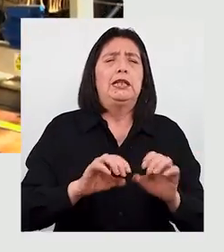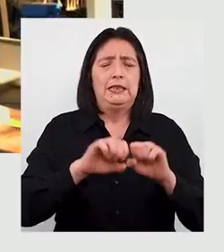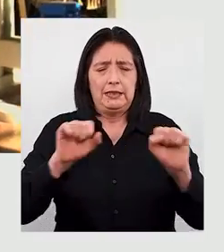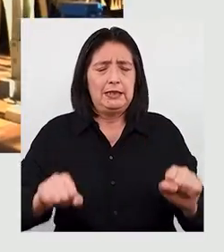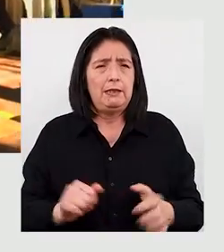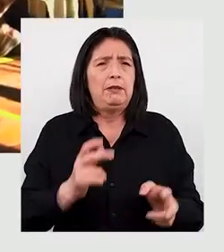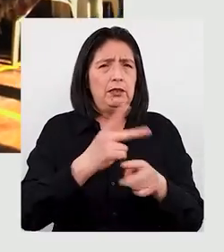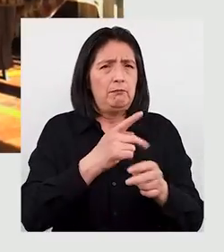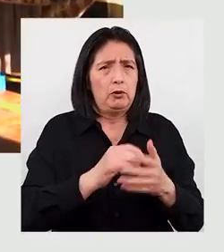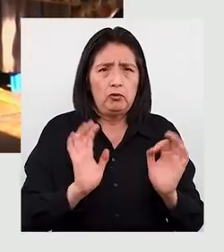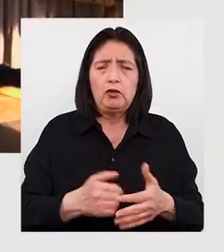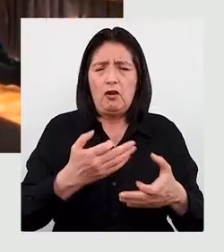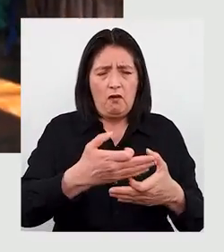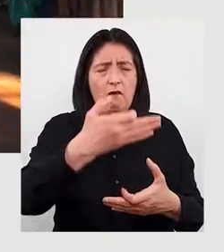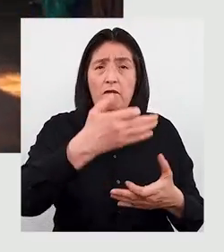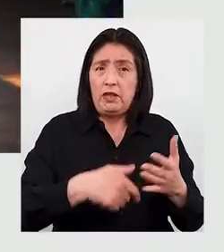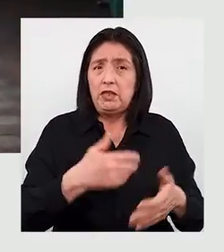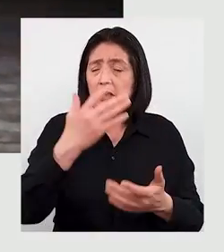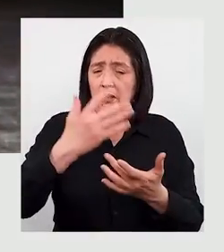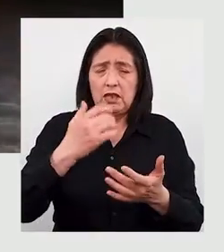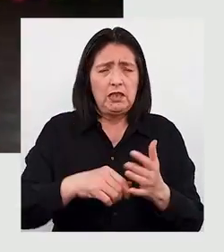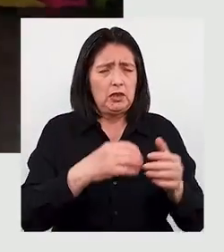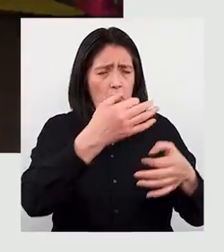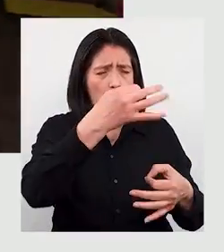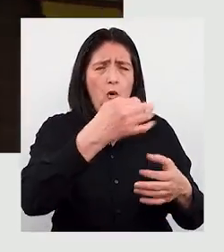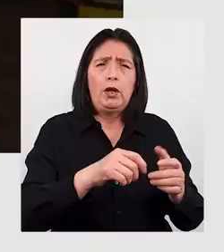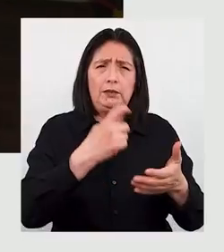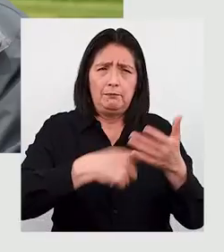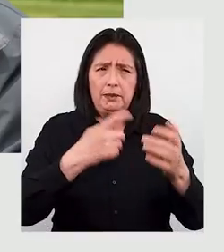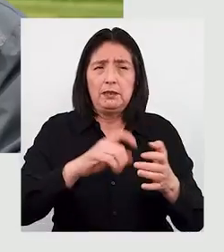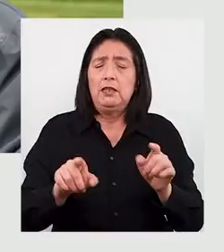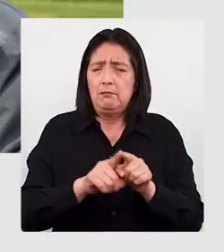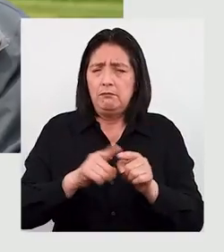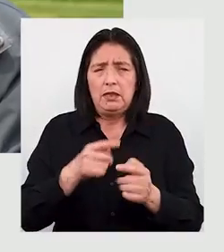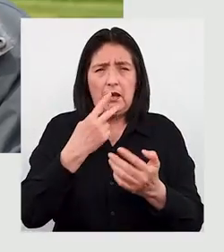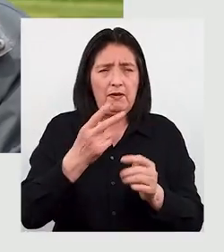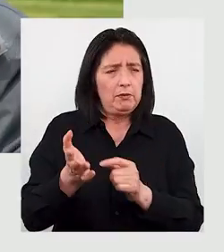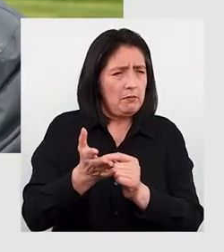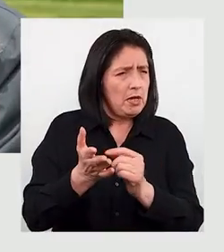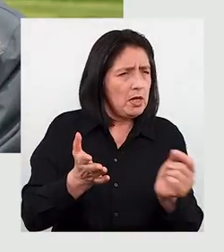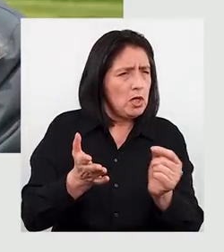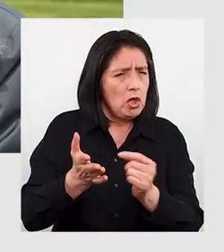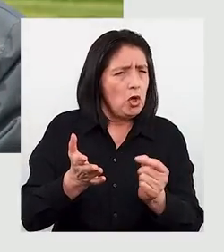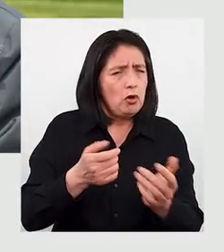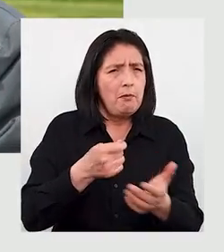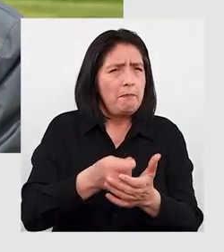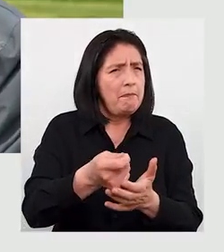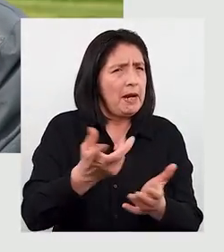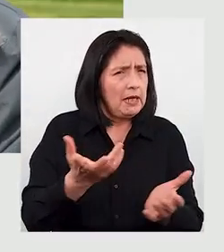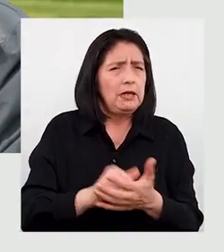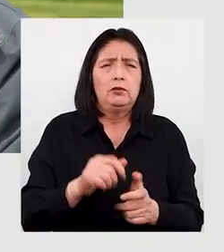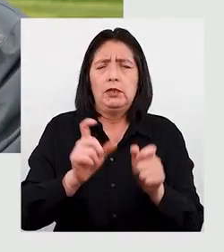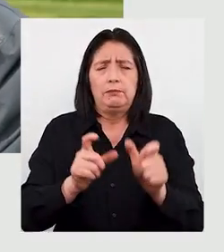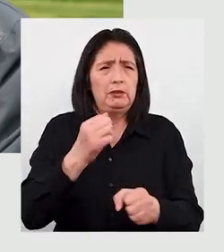de producción con fichas técnicas, con hojas de costos. Y recién nos hemos dado cuenta, a ver, ¿cómo estamos pagando realmente